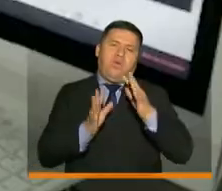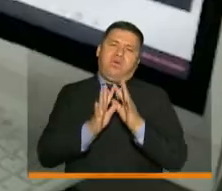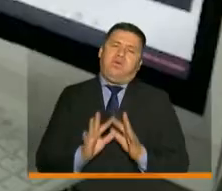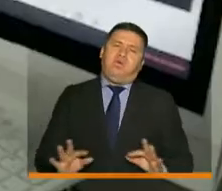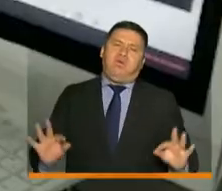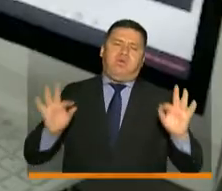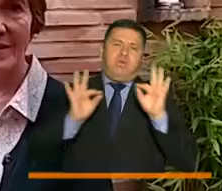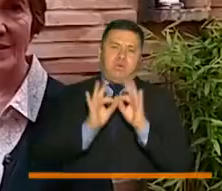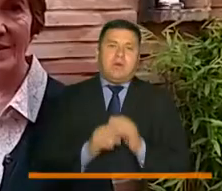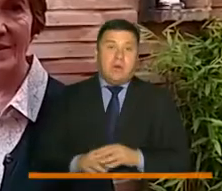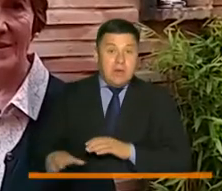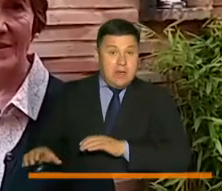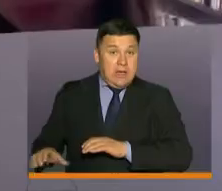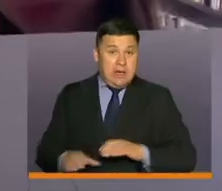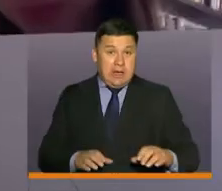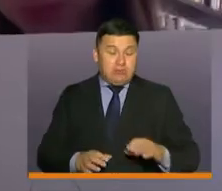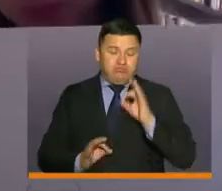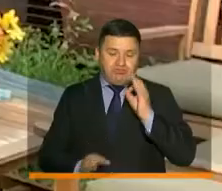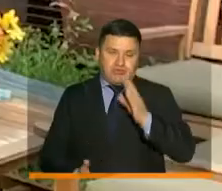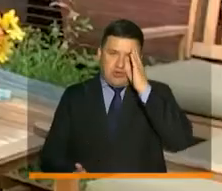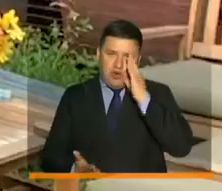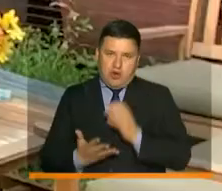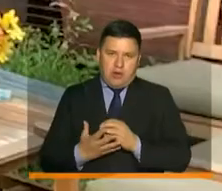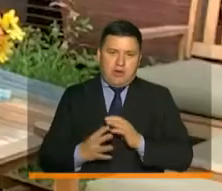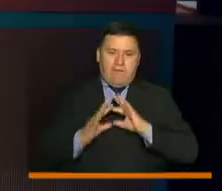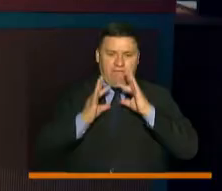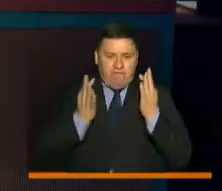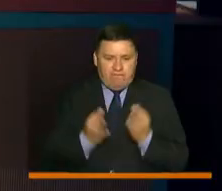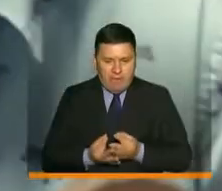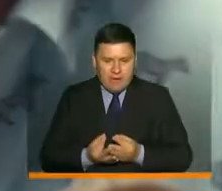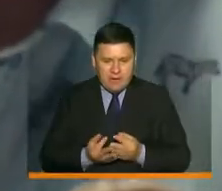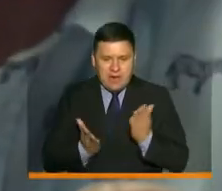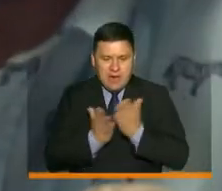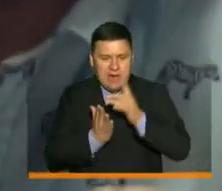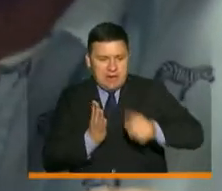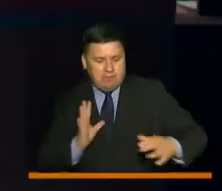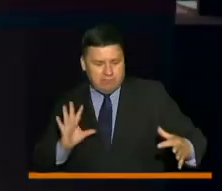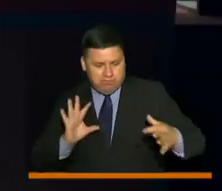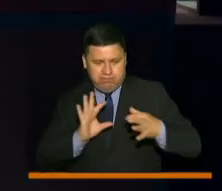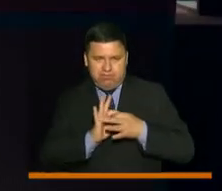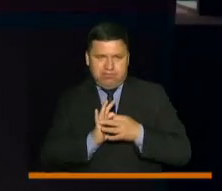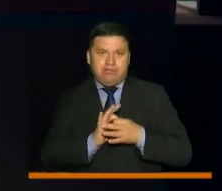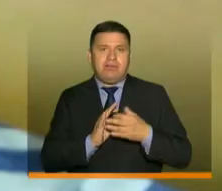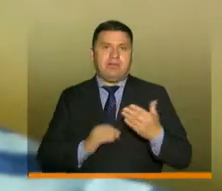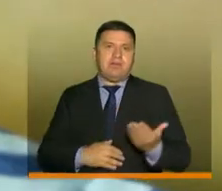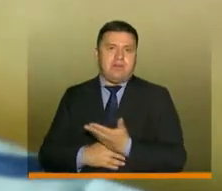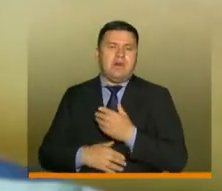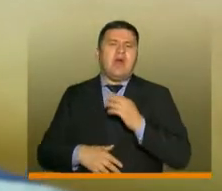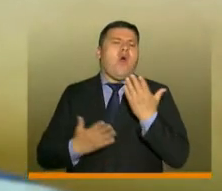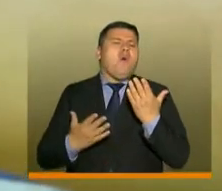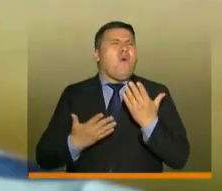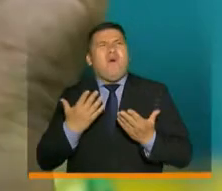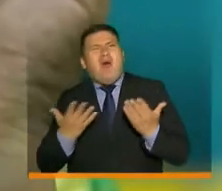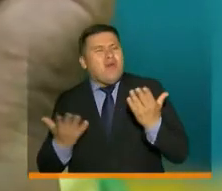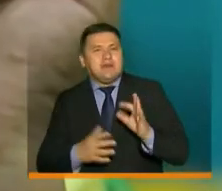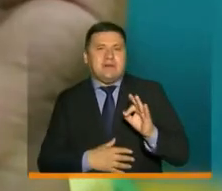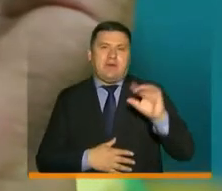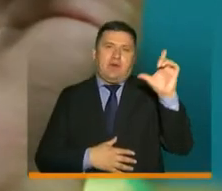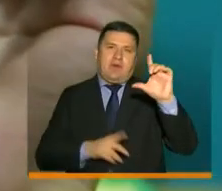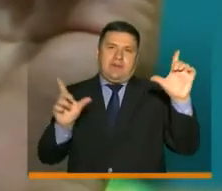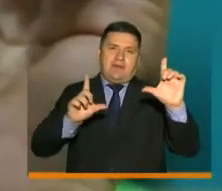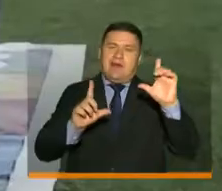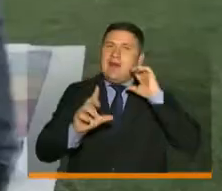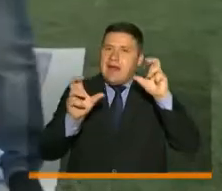importante. Entre las acciones que concretan esta alianza familia-escuela se encuentran la franja de programación educativa los lunes en